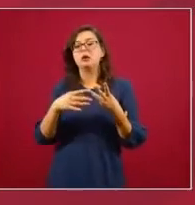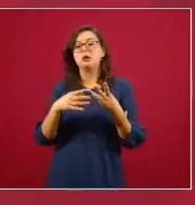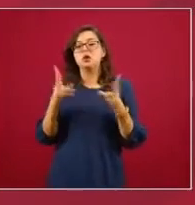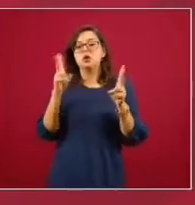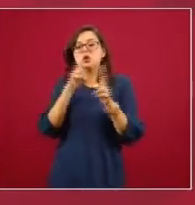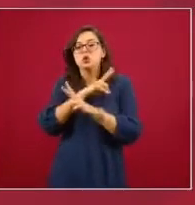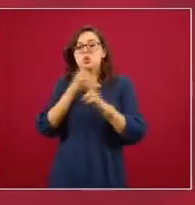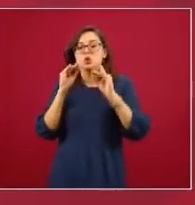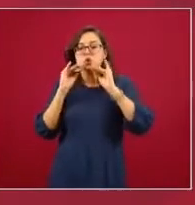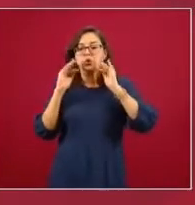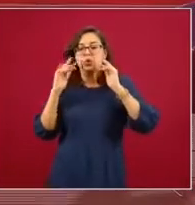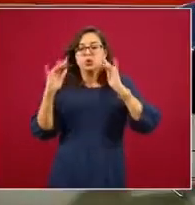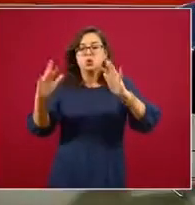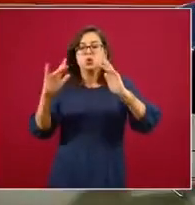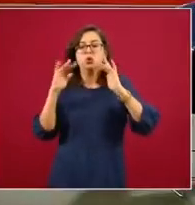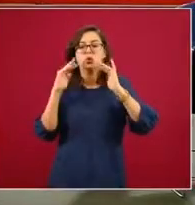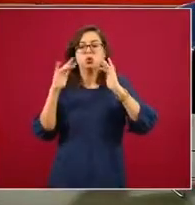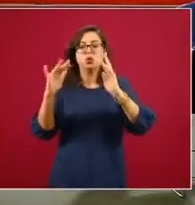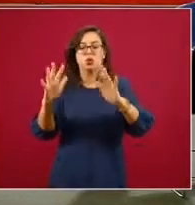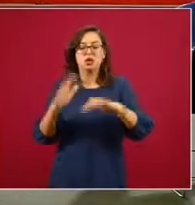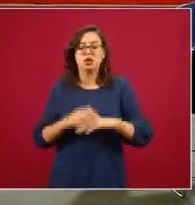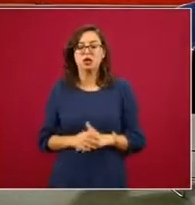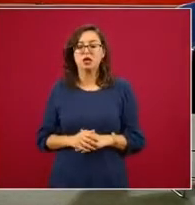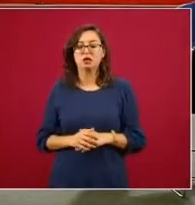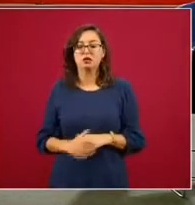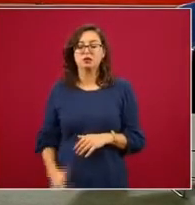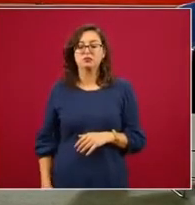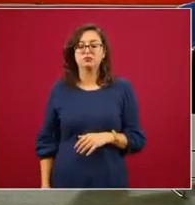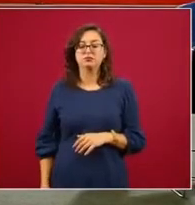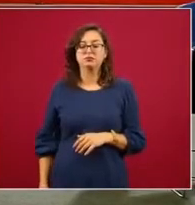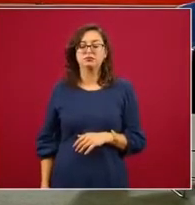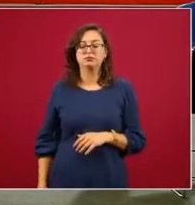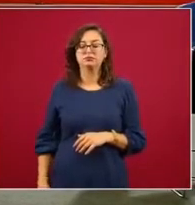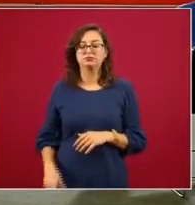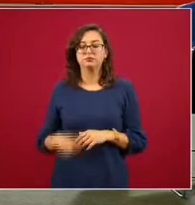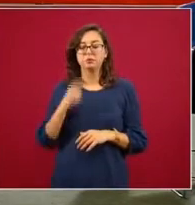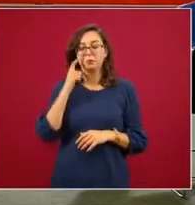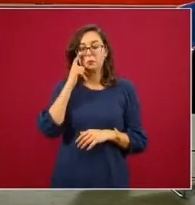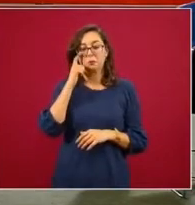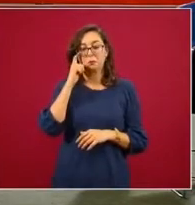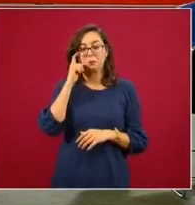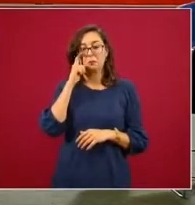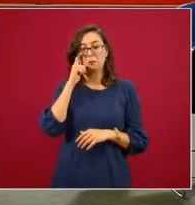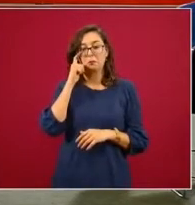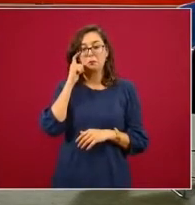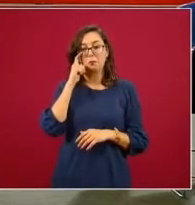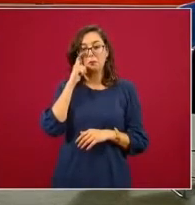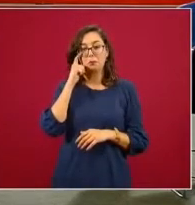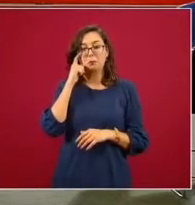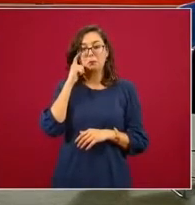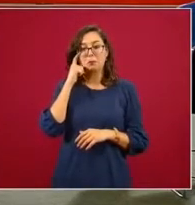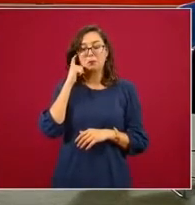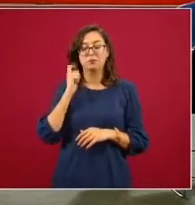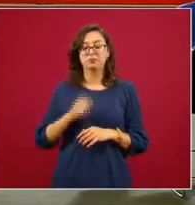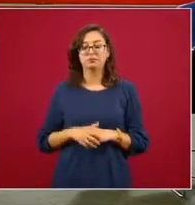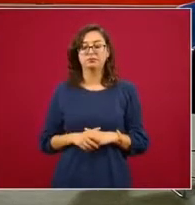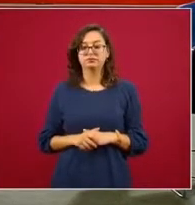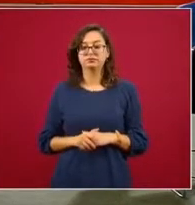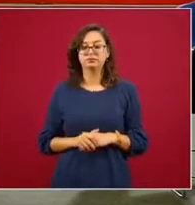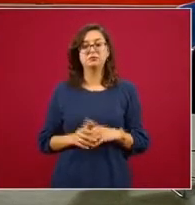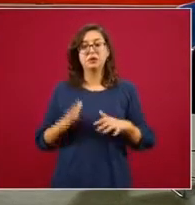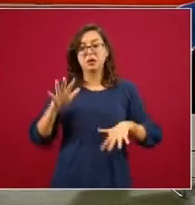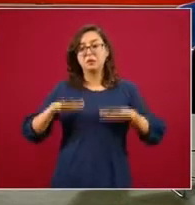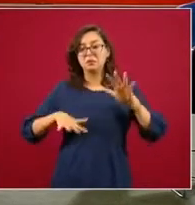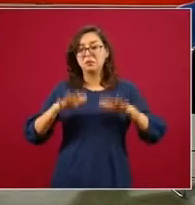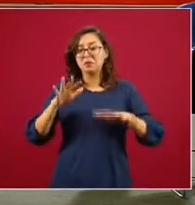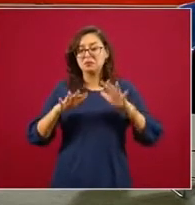se ha descartado, pero tampoco se ha podido comprobar que la inoculación a través de aerosoles, por ser partículas